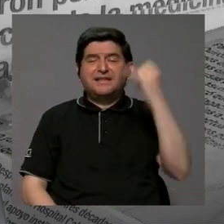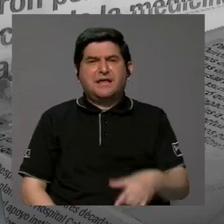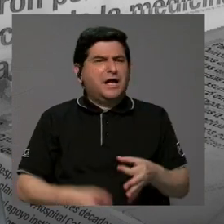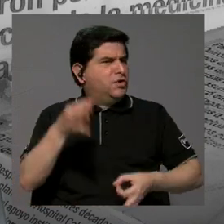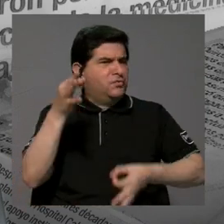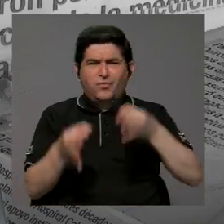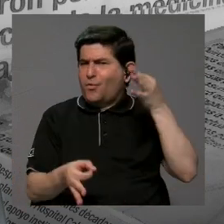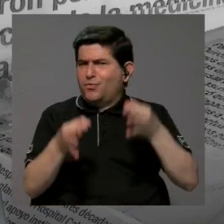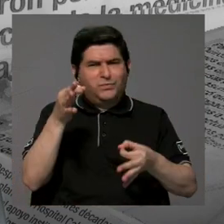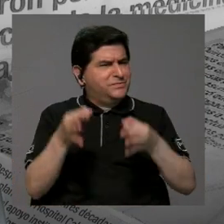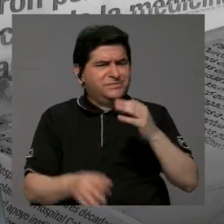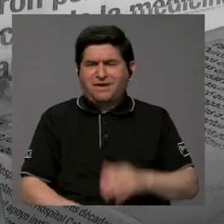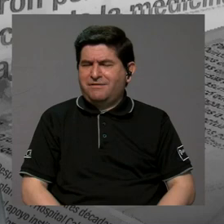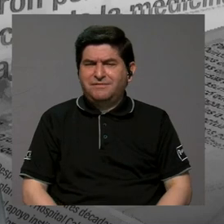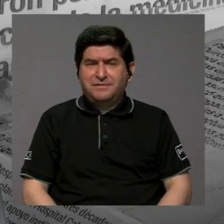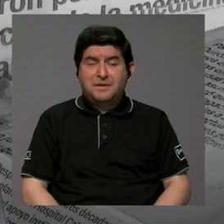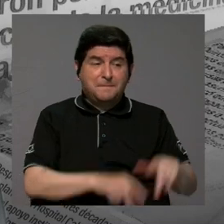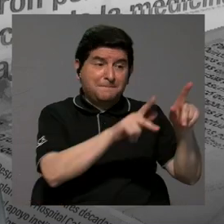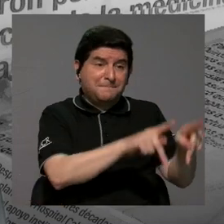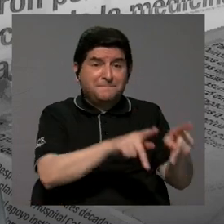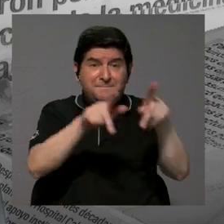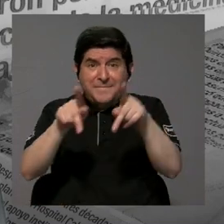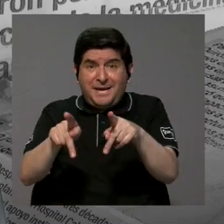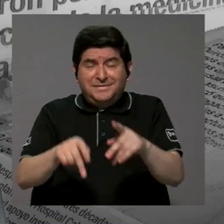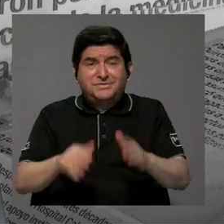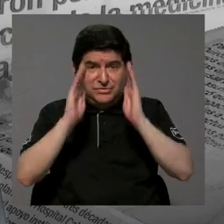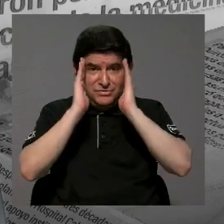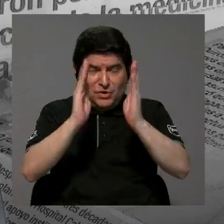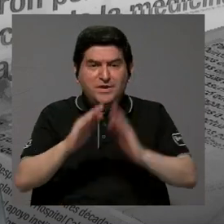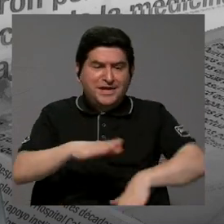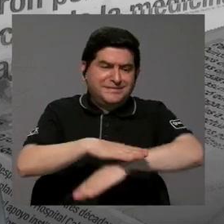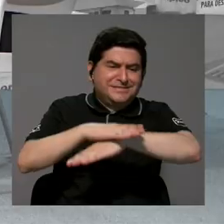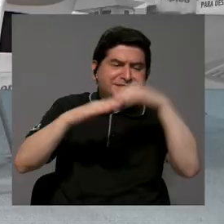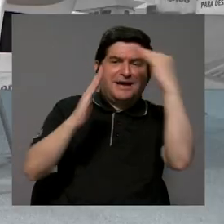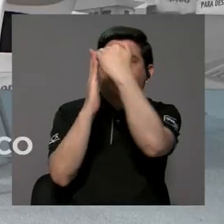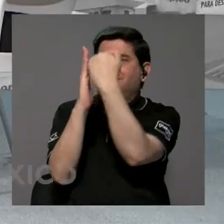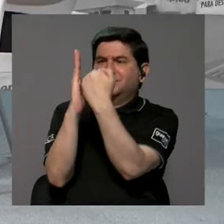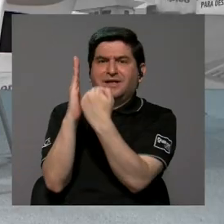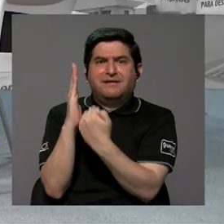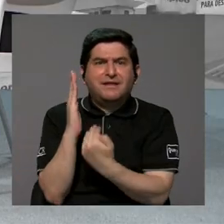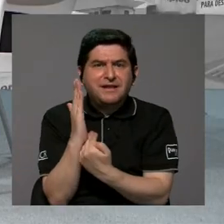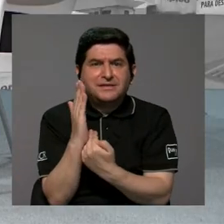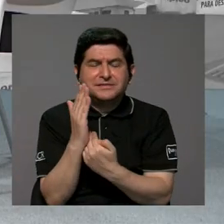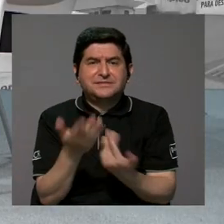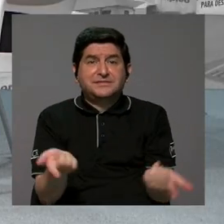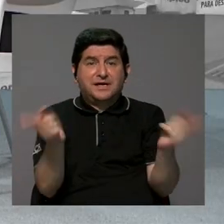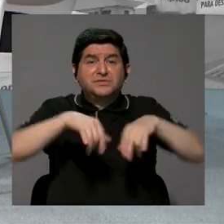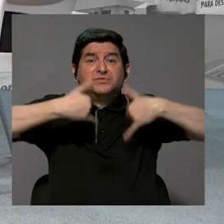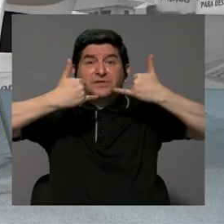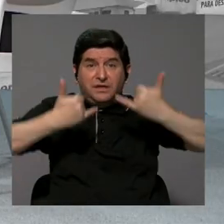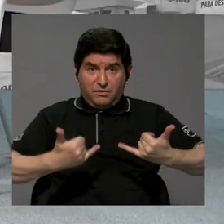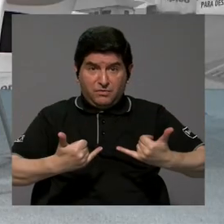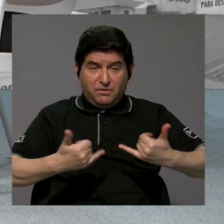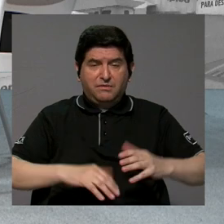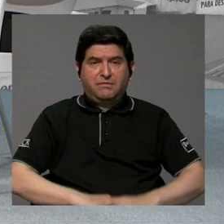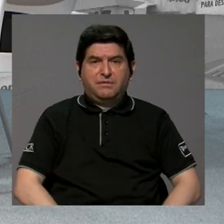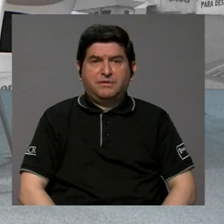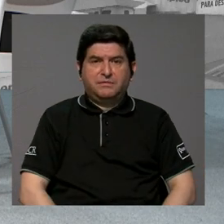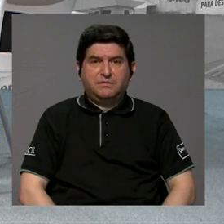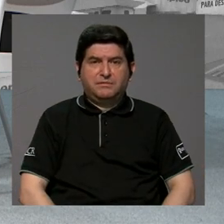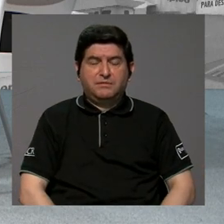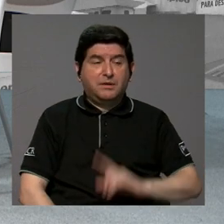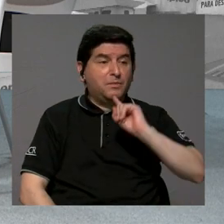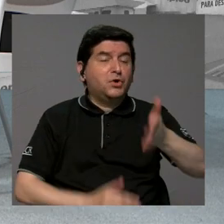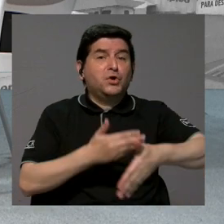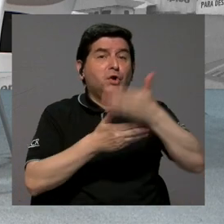una injusticia que algunos pacientes se excluyan de la lista, como está ocurriendo en este momento,